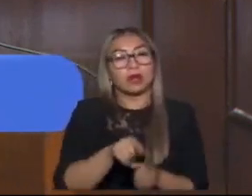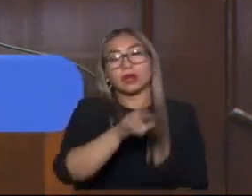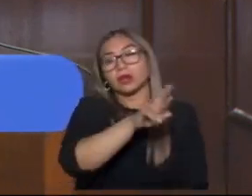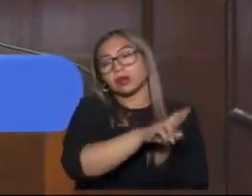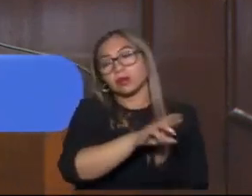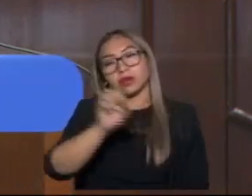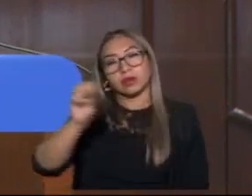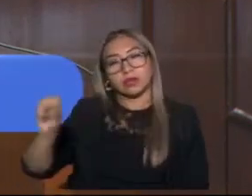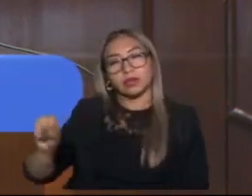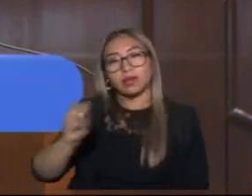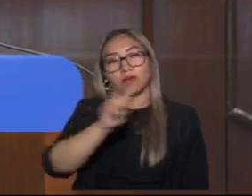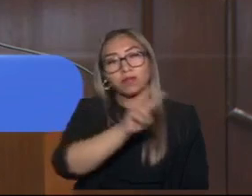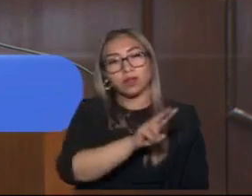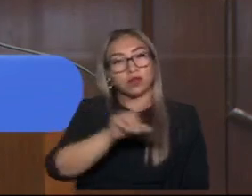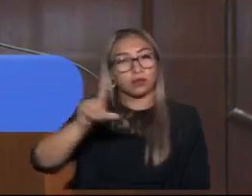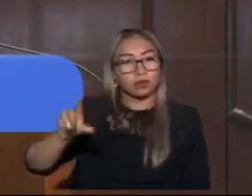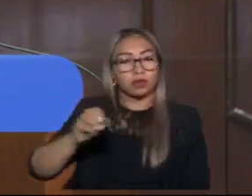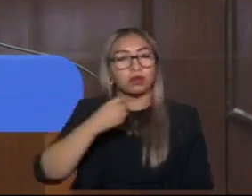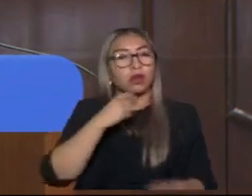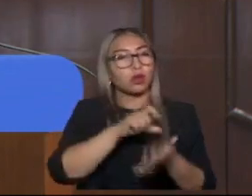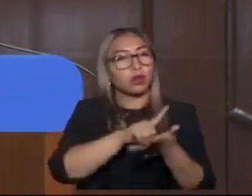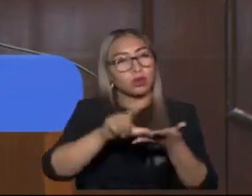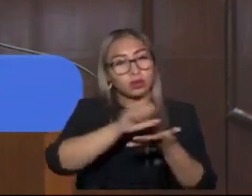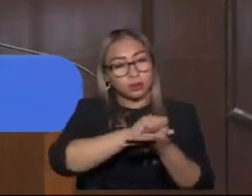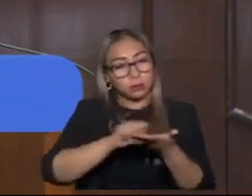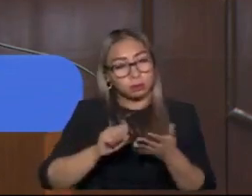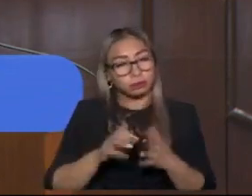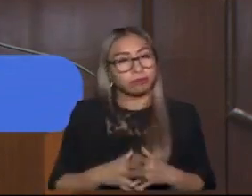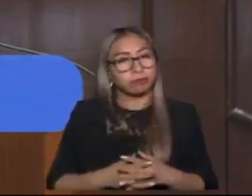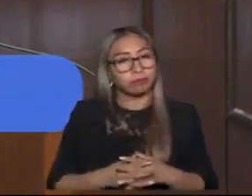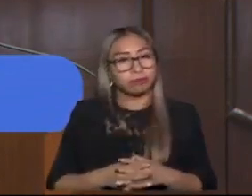Ana, la Villa de Los Santos, en la provincia de Los Santos.